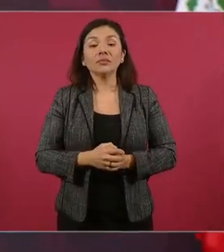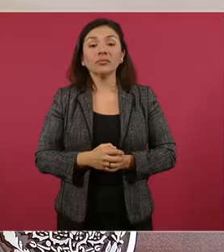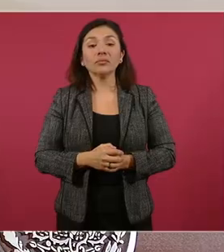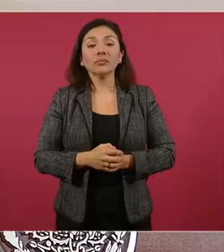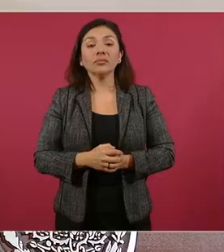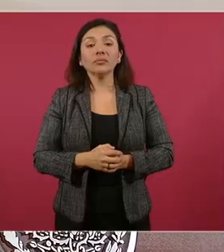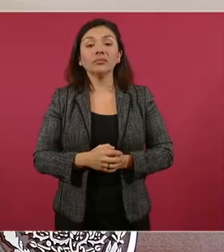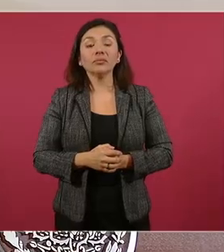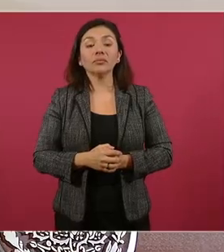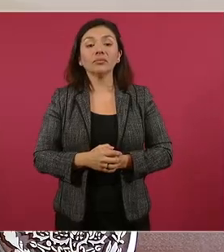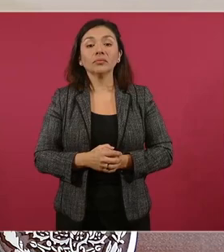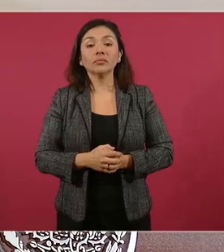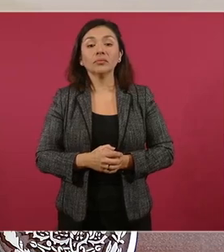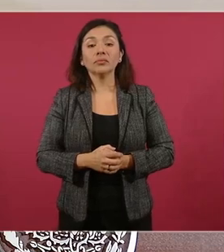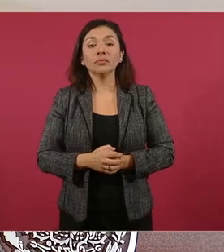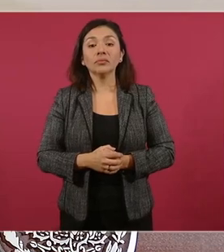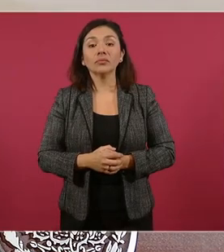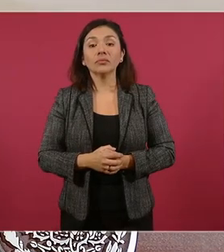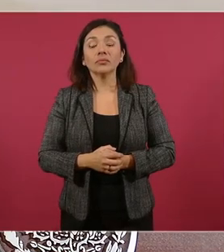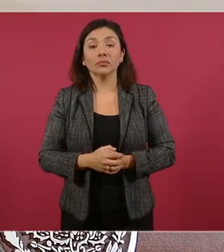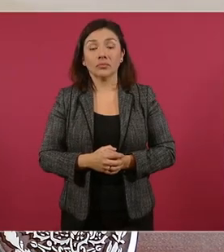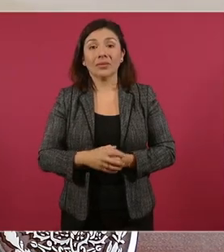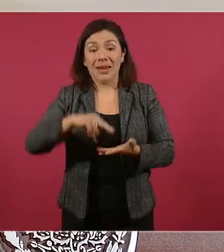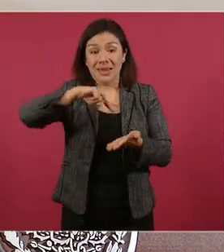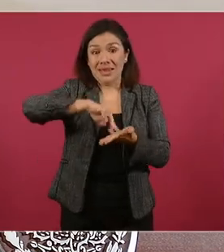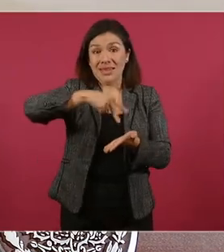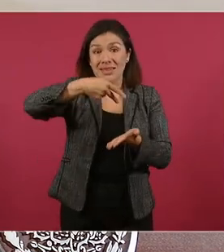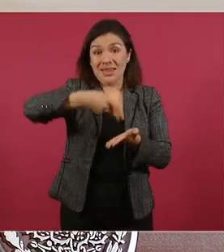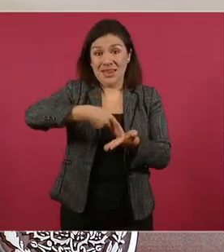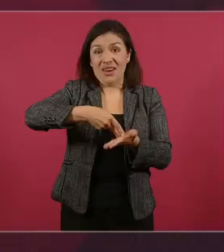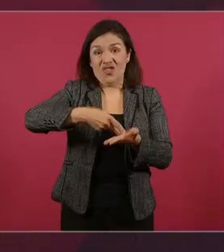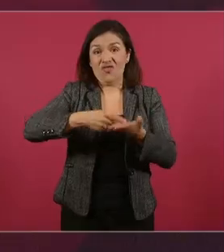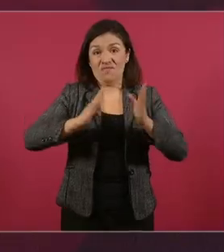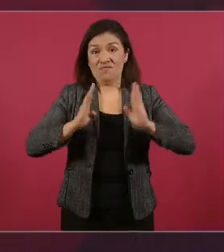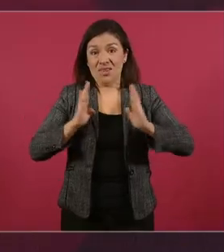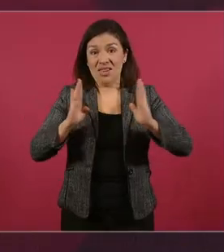de que los ingenieros militares